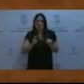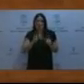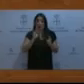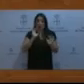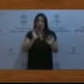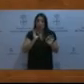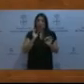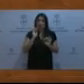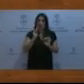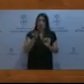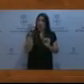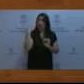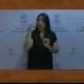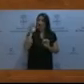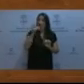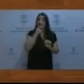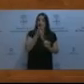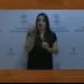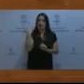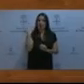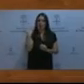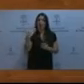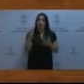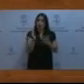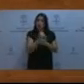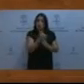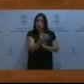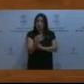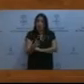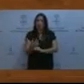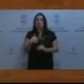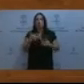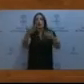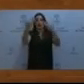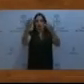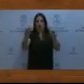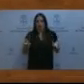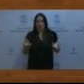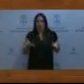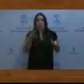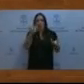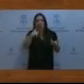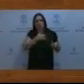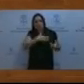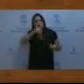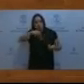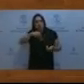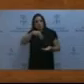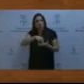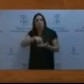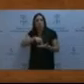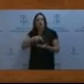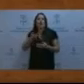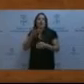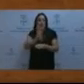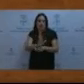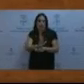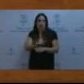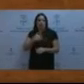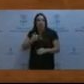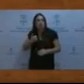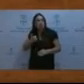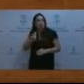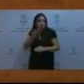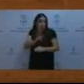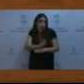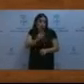15 de septiembre. A todos ellos quiero trasladarles nuestro agradecimiento y darles voz en esta sesión, dar voz a las personas interesadas